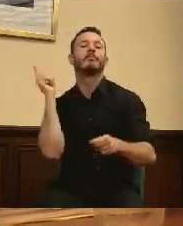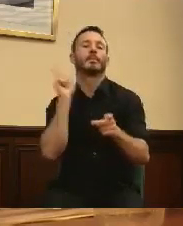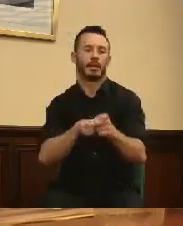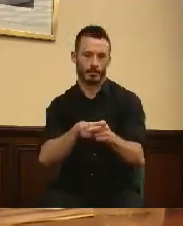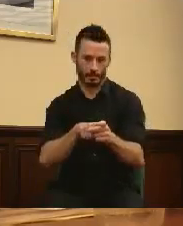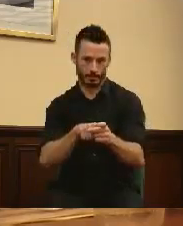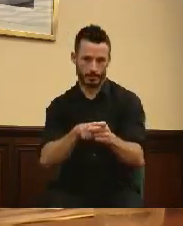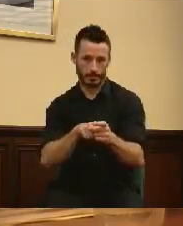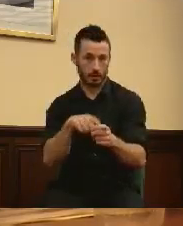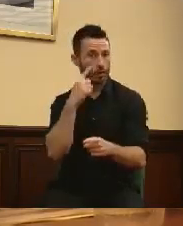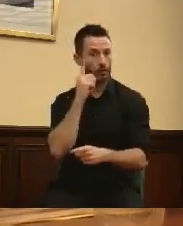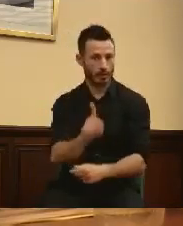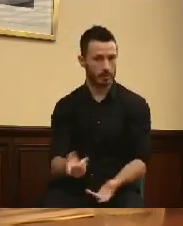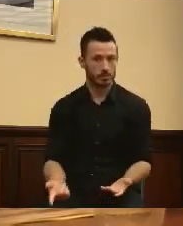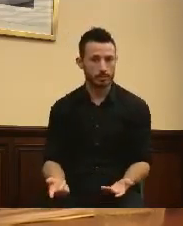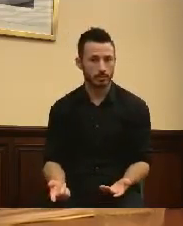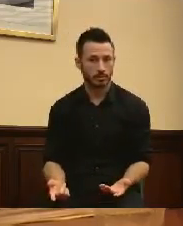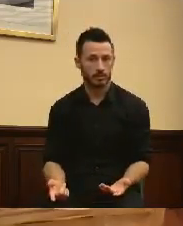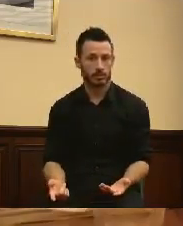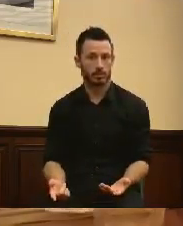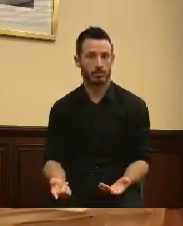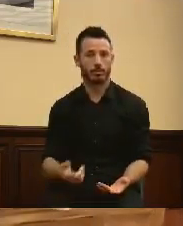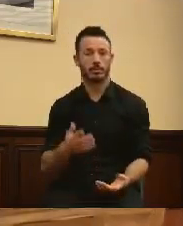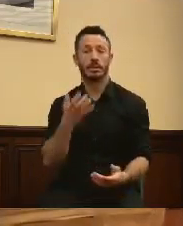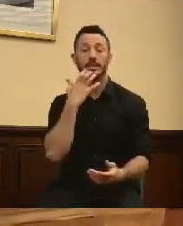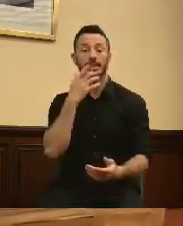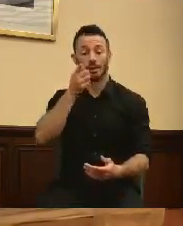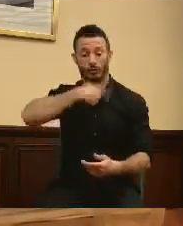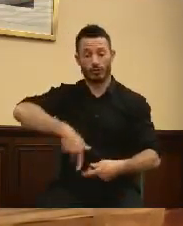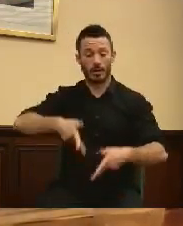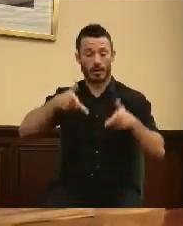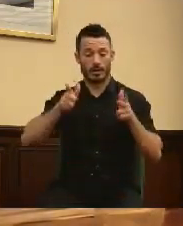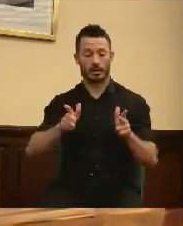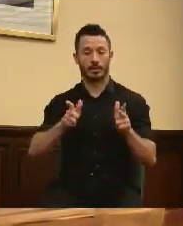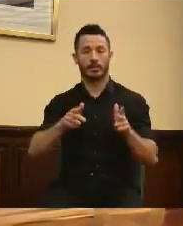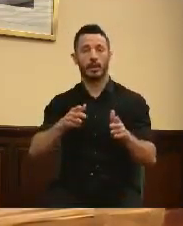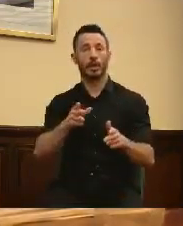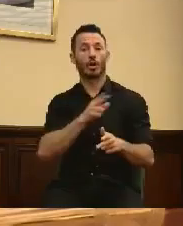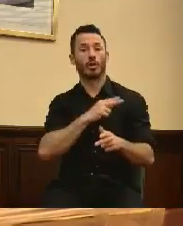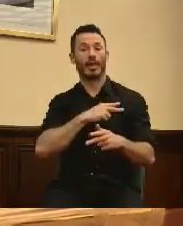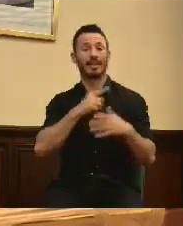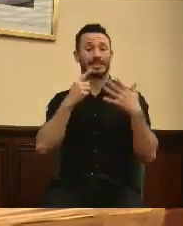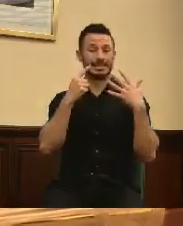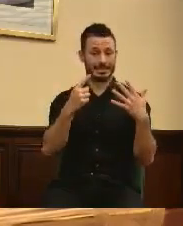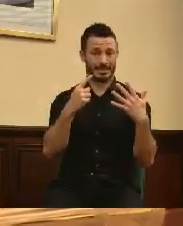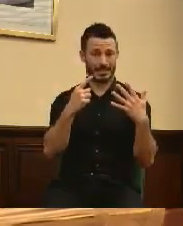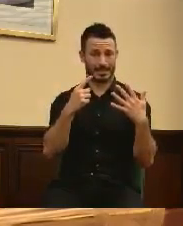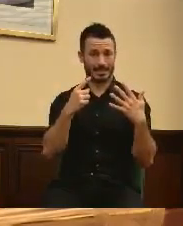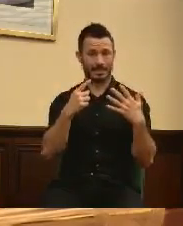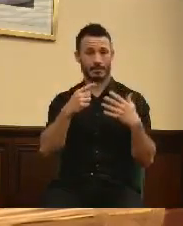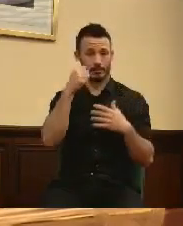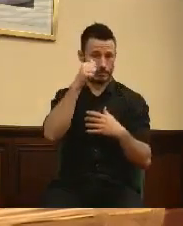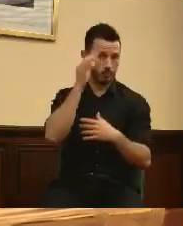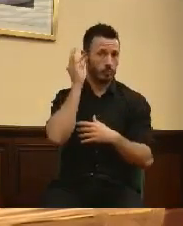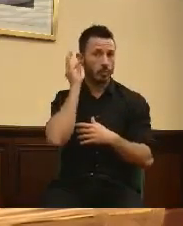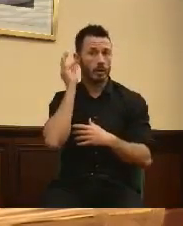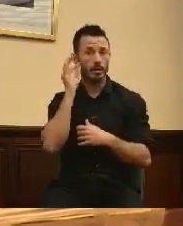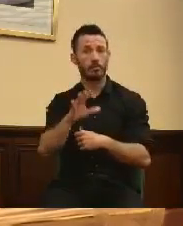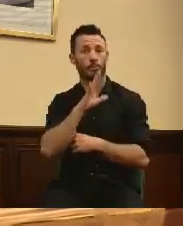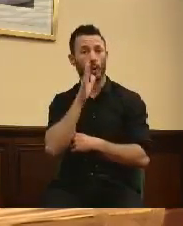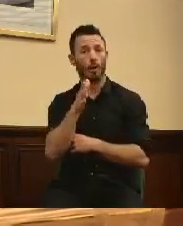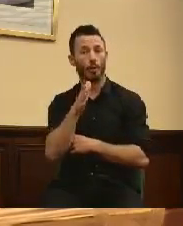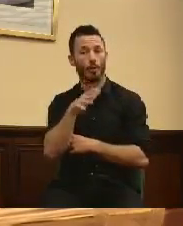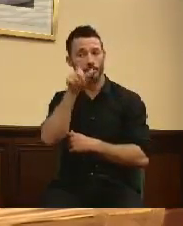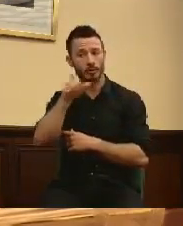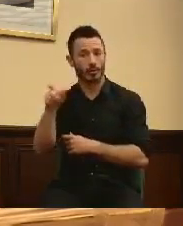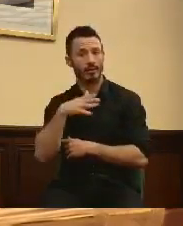que acaso no lo ven? ¿No ven que si estamos sentados aquí seis concejales y concejalas es porque la gente